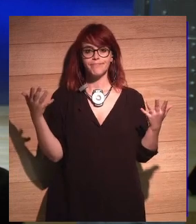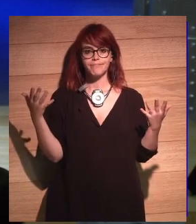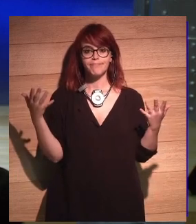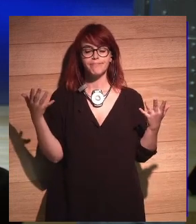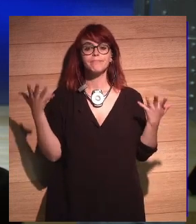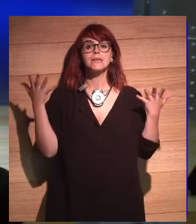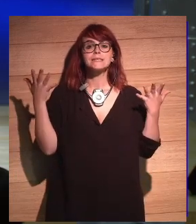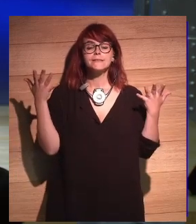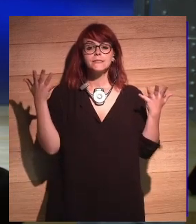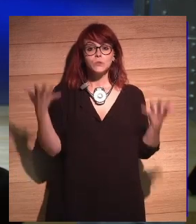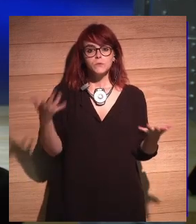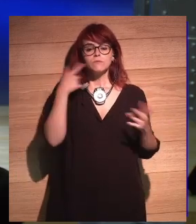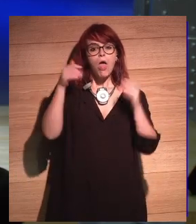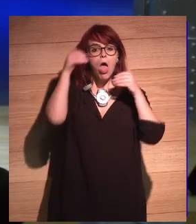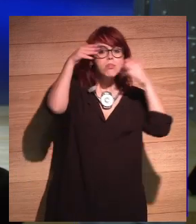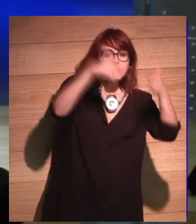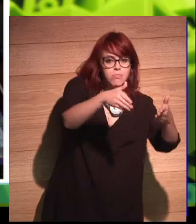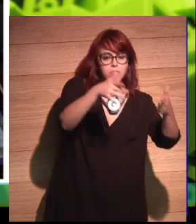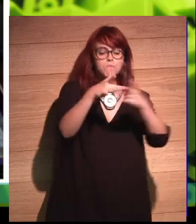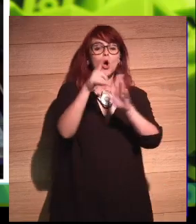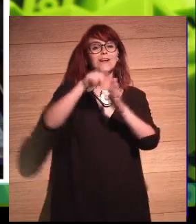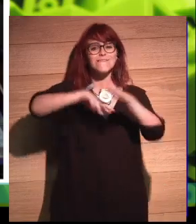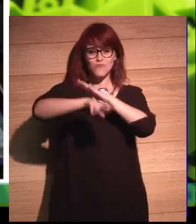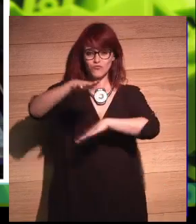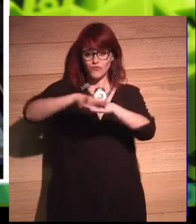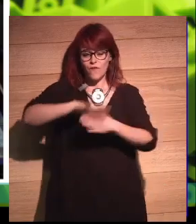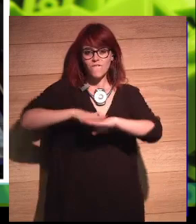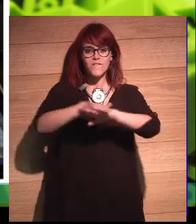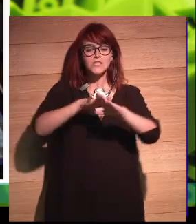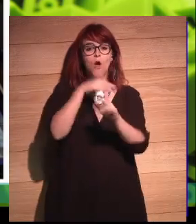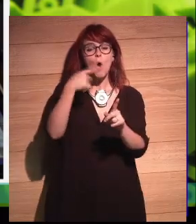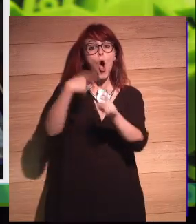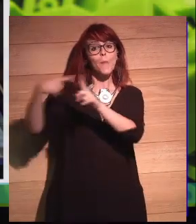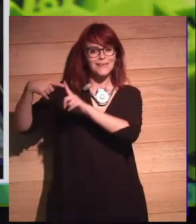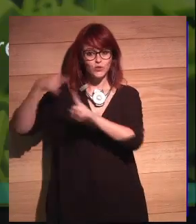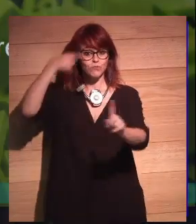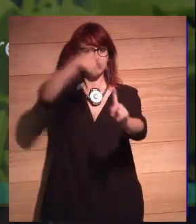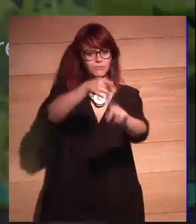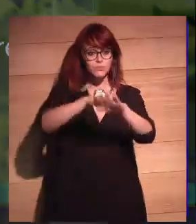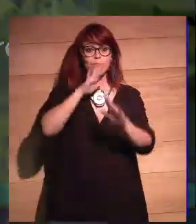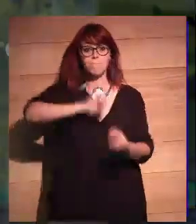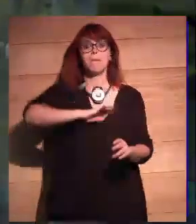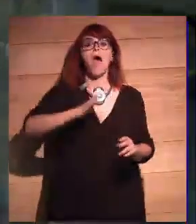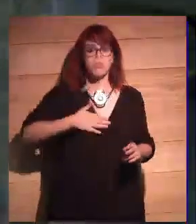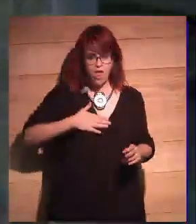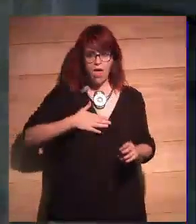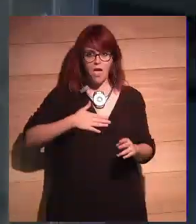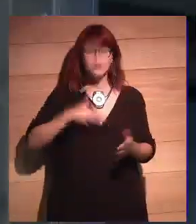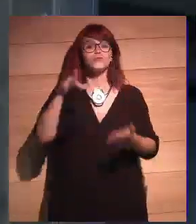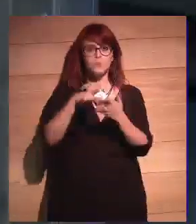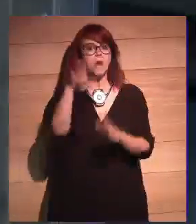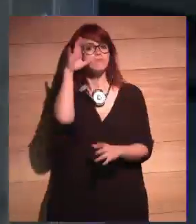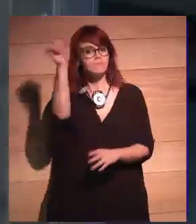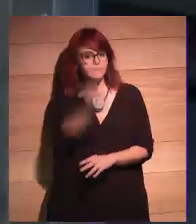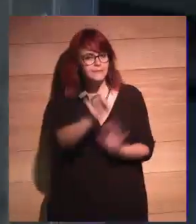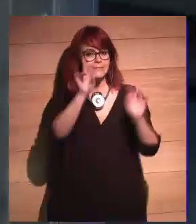centramos en lo que se llama los medios basados en objetos. Si venís a mi sesión mañana vais a escuchar cosas sobre esto,